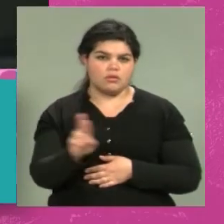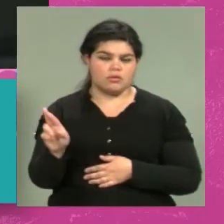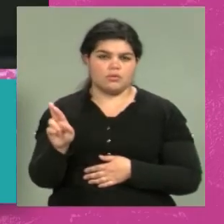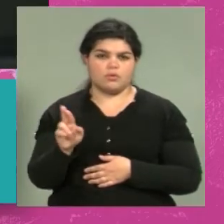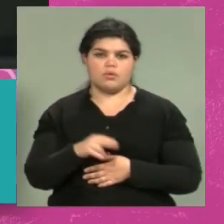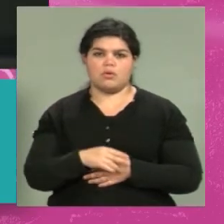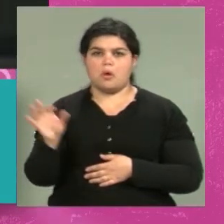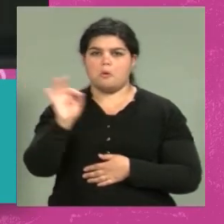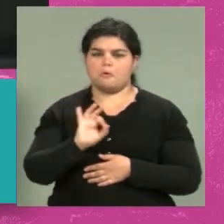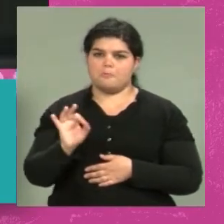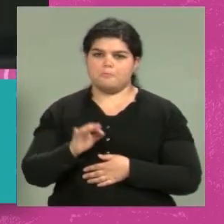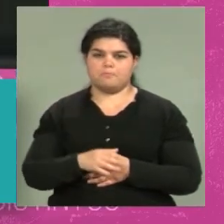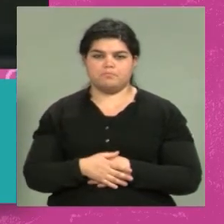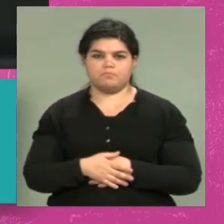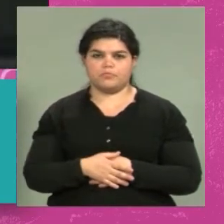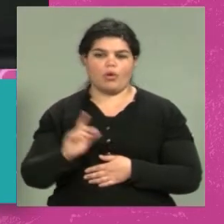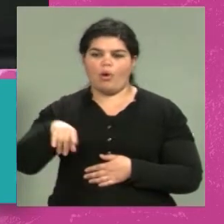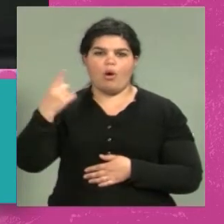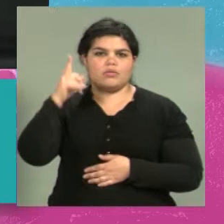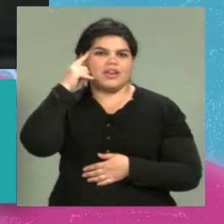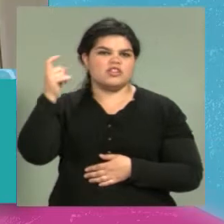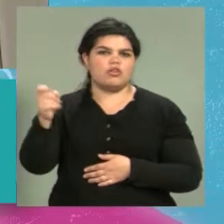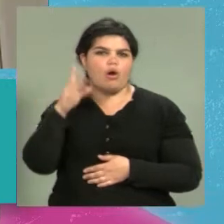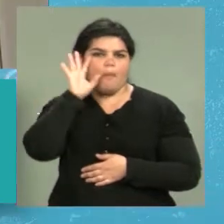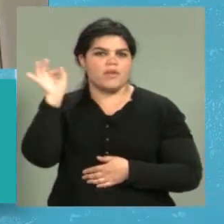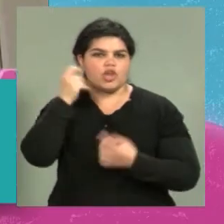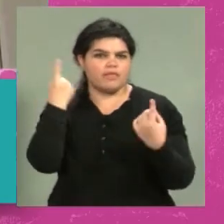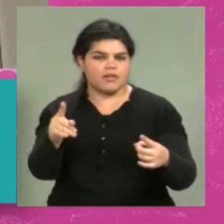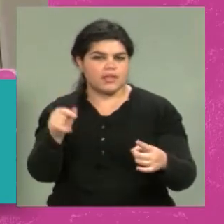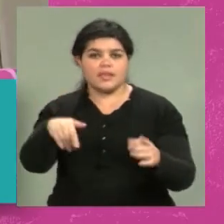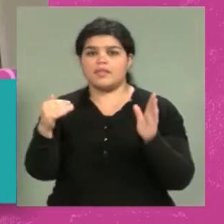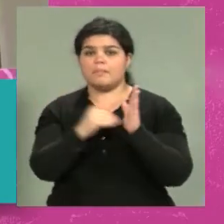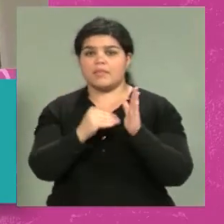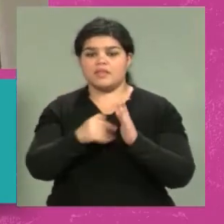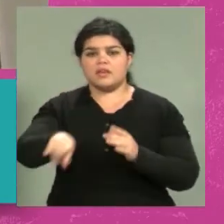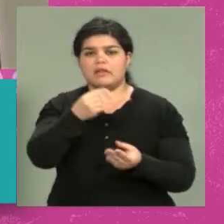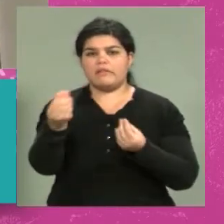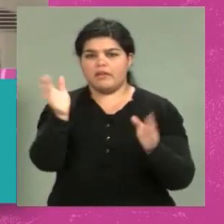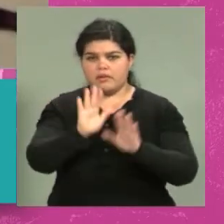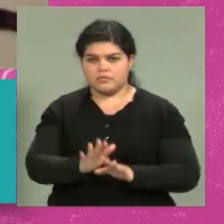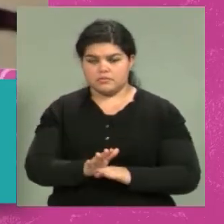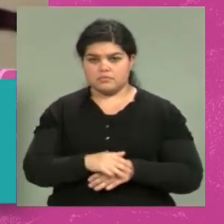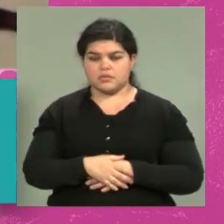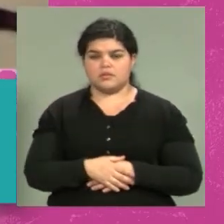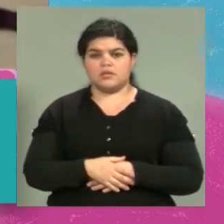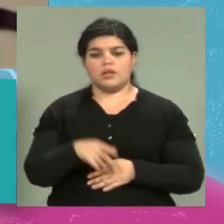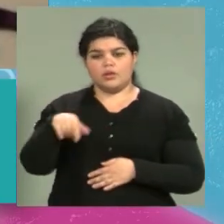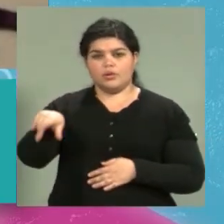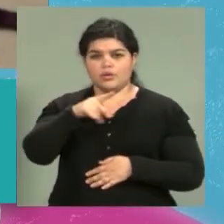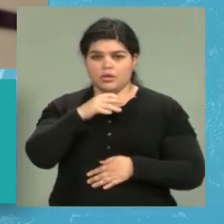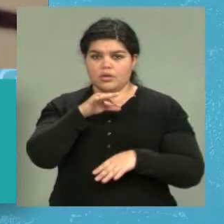de influencias, incluso hasta psicológicas, es dependiendo de ello lo que nosotros podemos llegar a hacer. Los médicos no